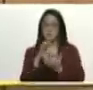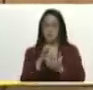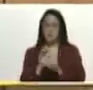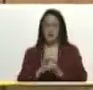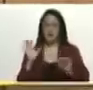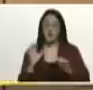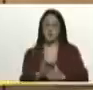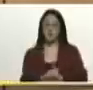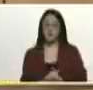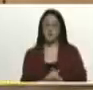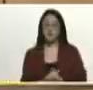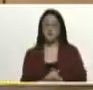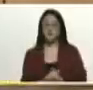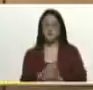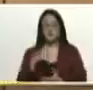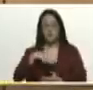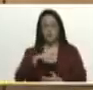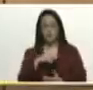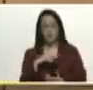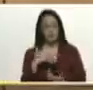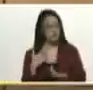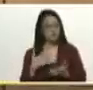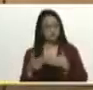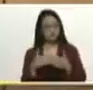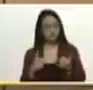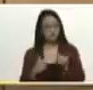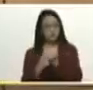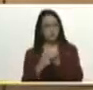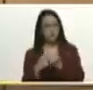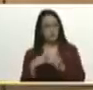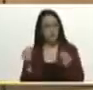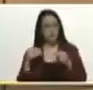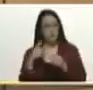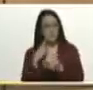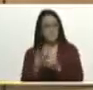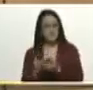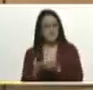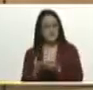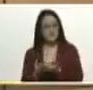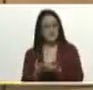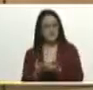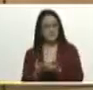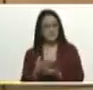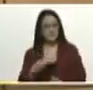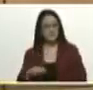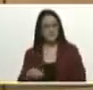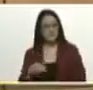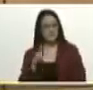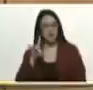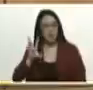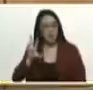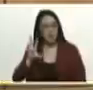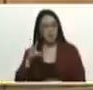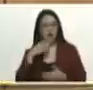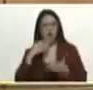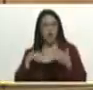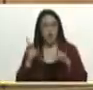frontera. Así que nosotros vamos con todo. Estoy de acuerdo con la propuesta del presidente Lula y ojalá muy pronto nuestro